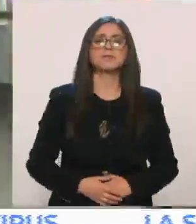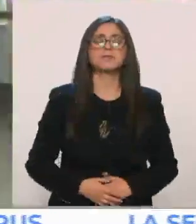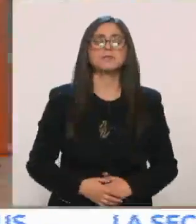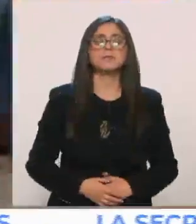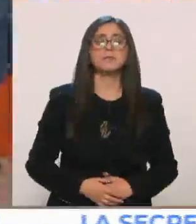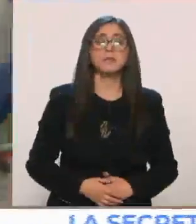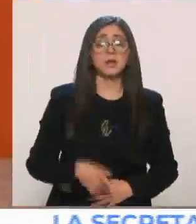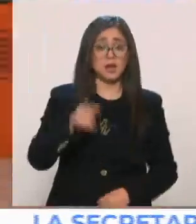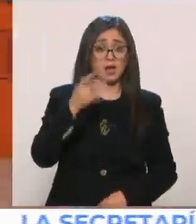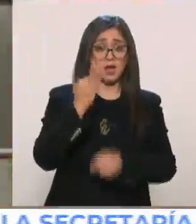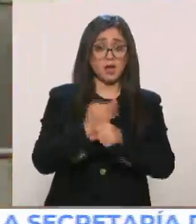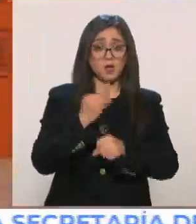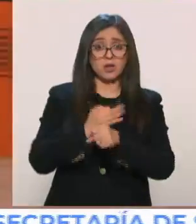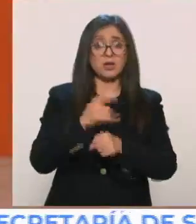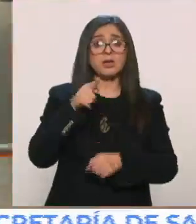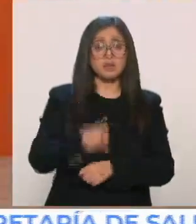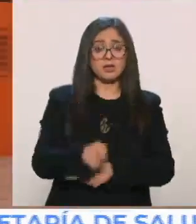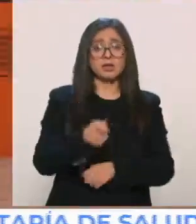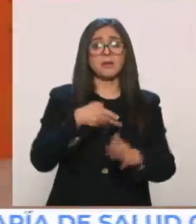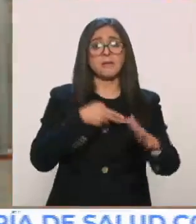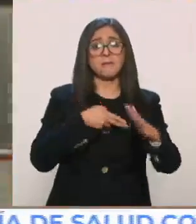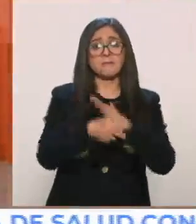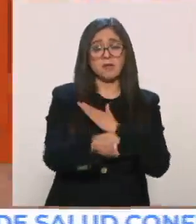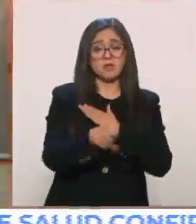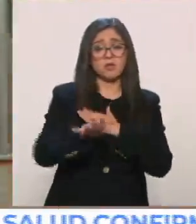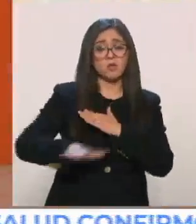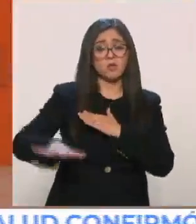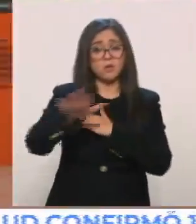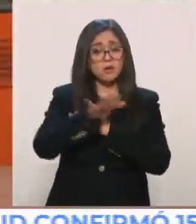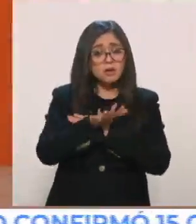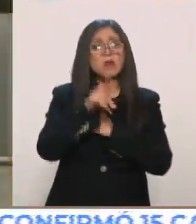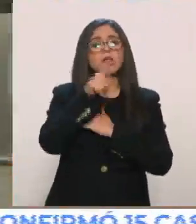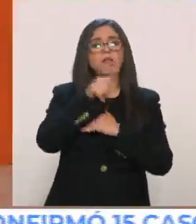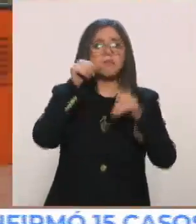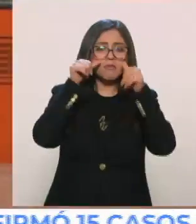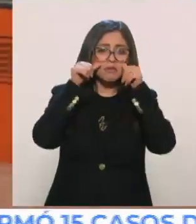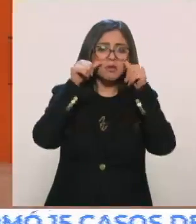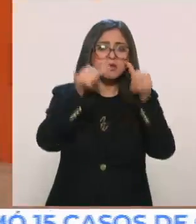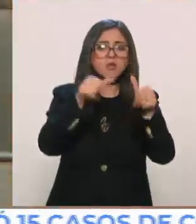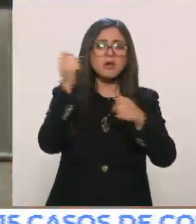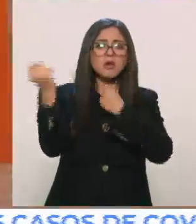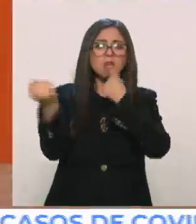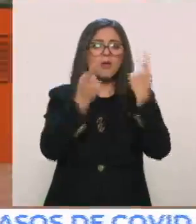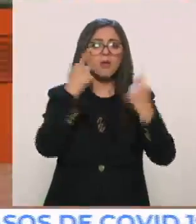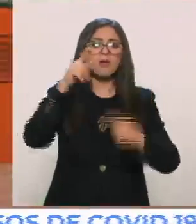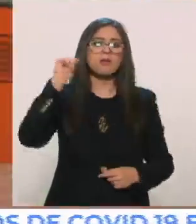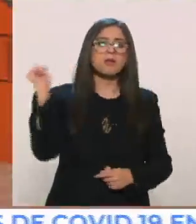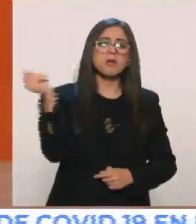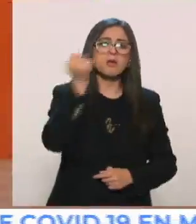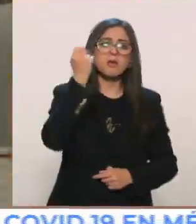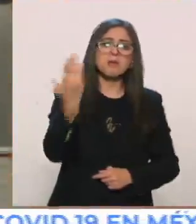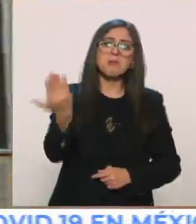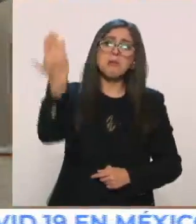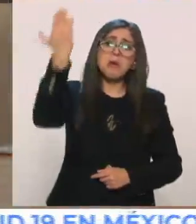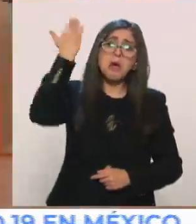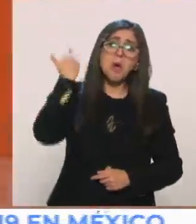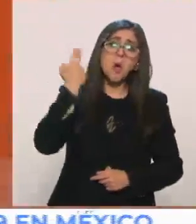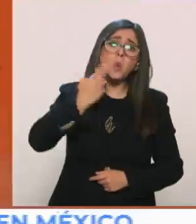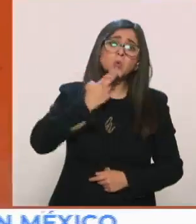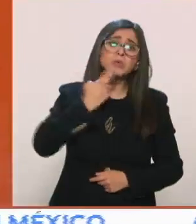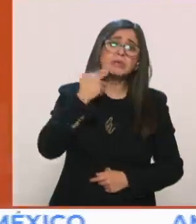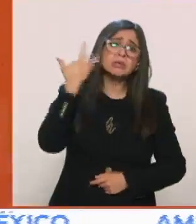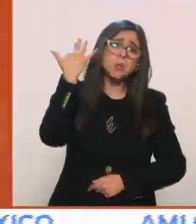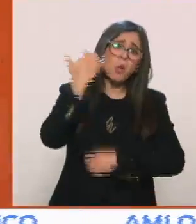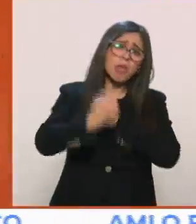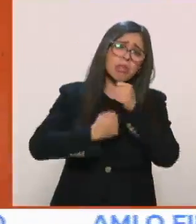Reconoció que en la actualidad el sistema de transporte colectivo metro brinda servicio con tecnología de hace 50 años, por eso